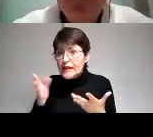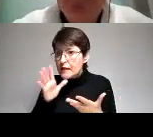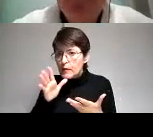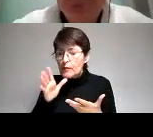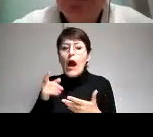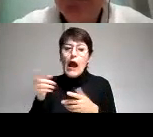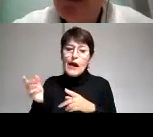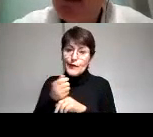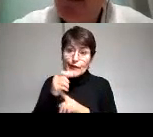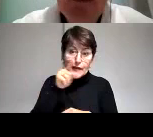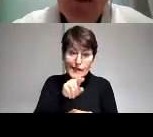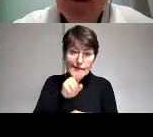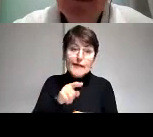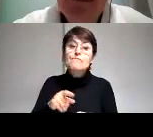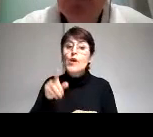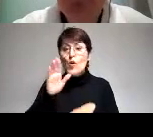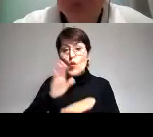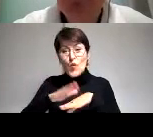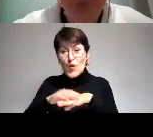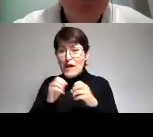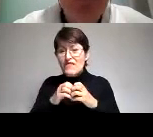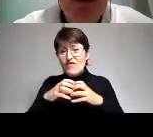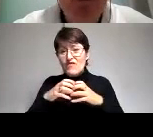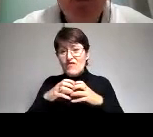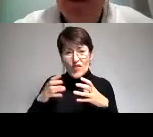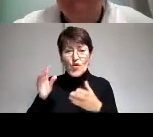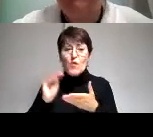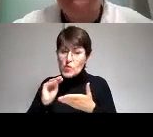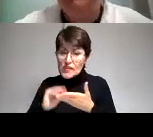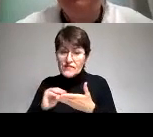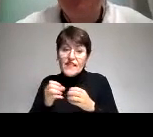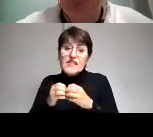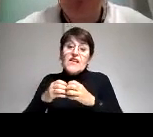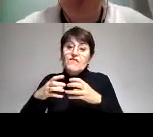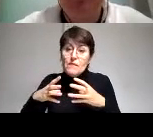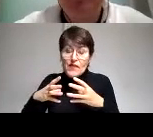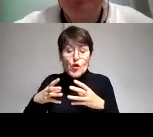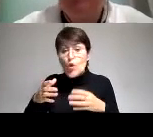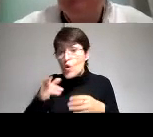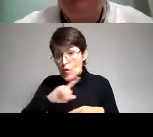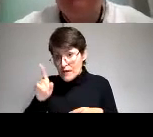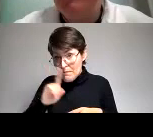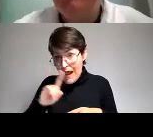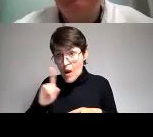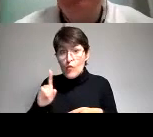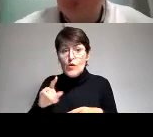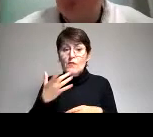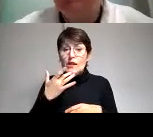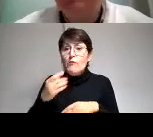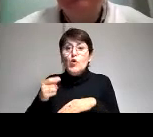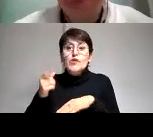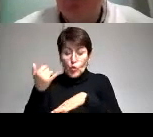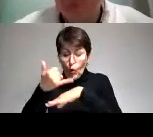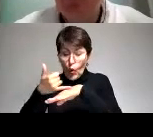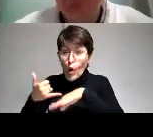proceso inflamatorio, evidentemente la inflamación la vamos a entender como un proceso beneficioso siempre que sea algo agudo. Cuando tenemos una herida, tenemos un